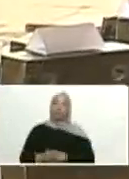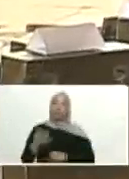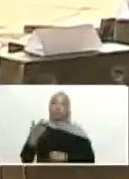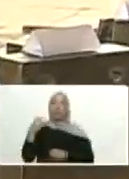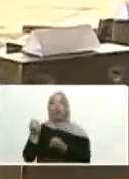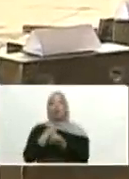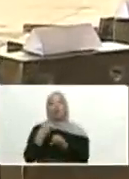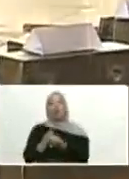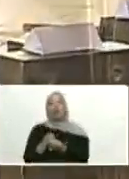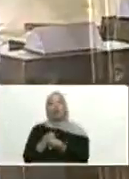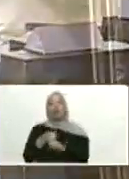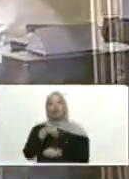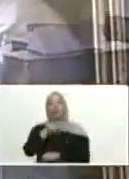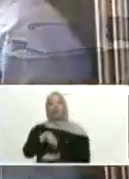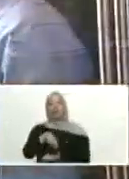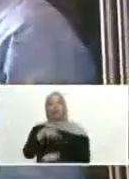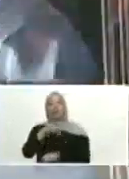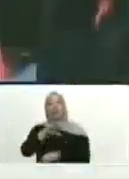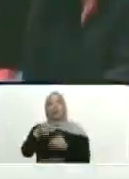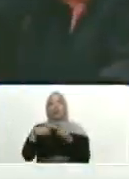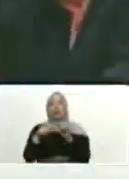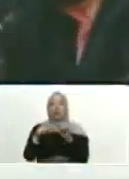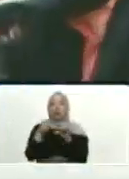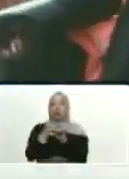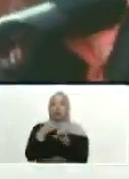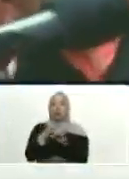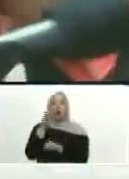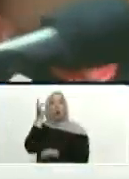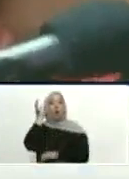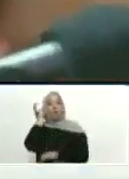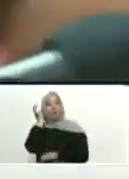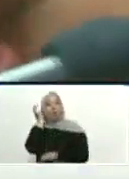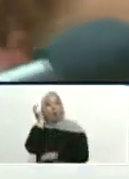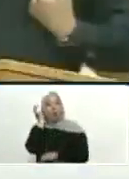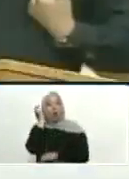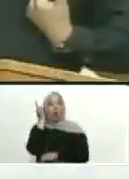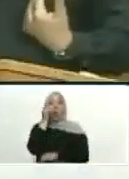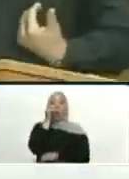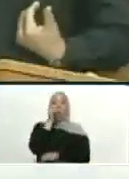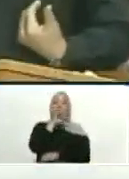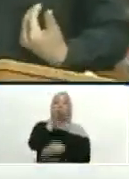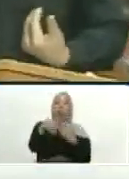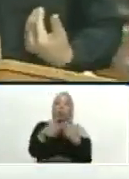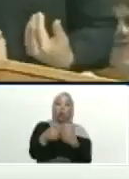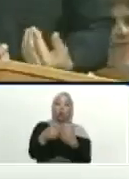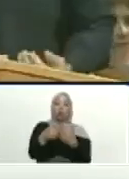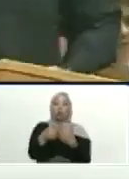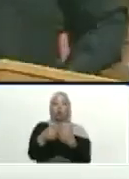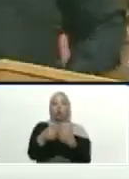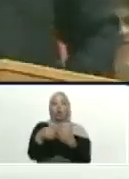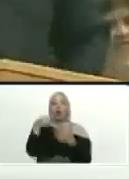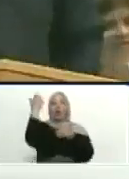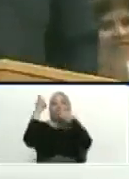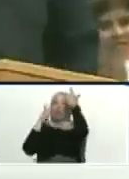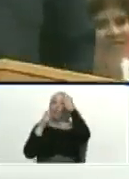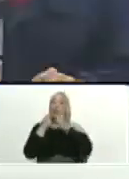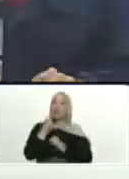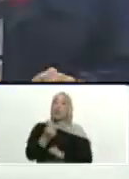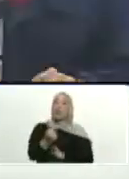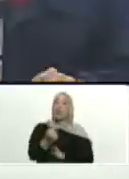el obrero en el trabajador en ti mujer en ti hombre en ti joven porque Chávez dijo